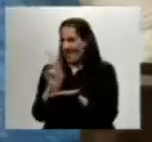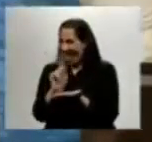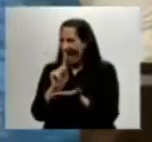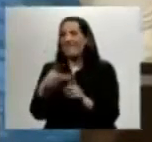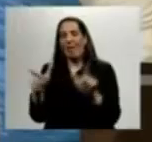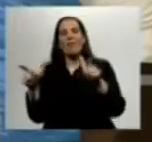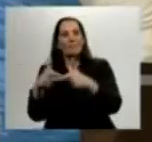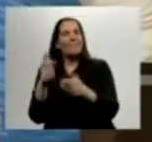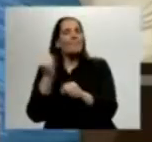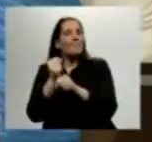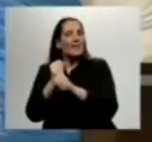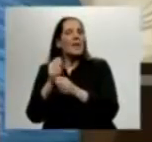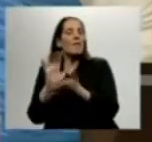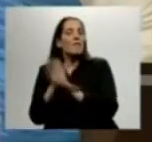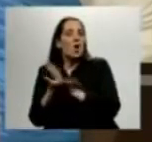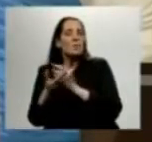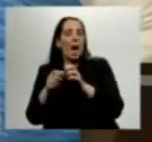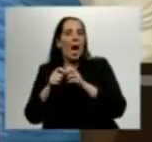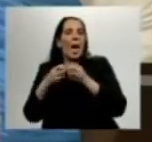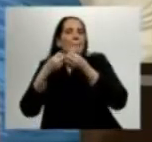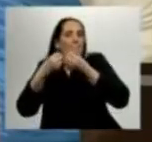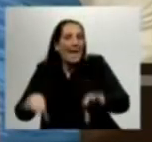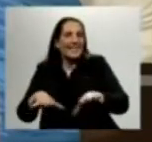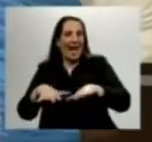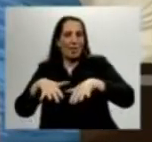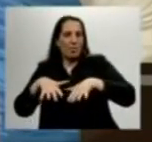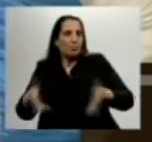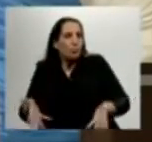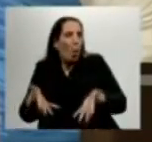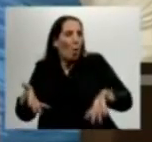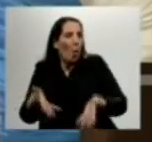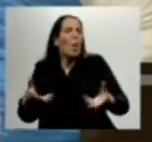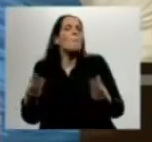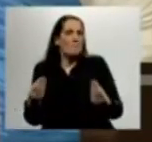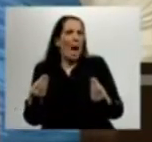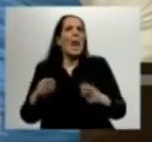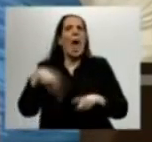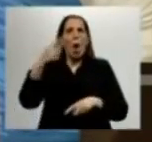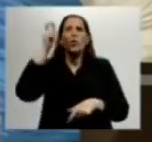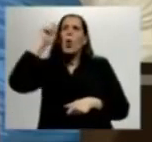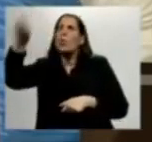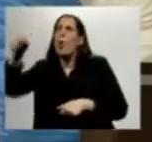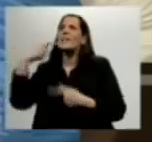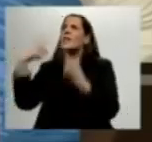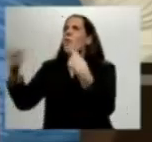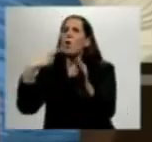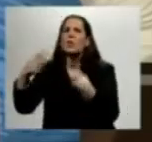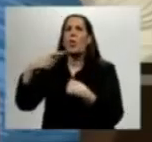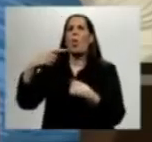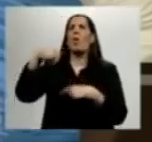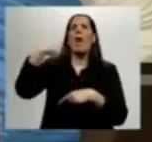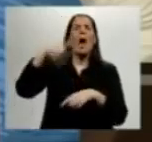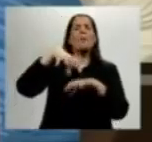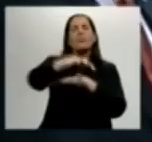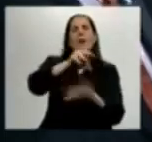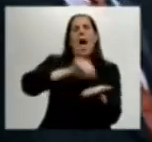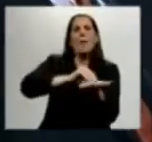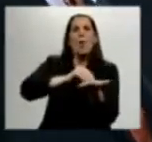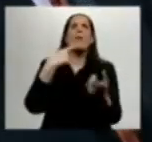se disparaba un mecanismo, se disparaba un accionar para convocar a jurisconsultos, jurisprudencia